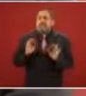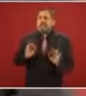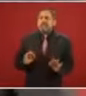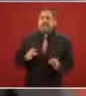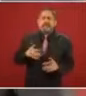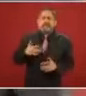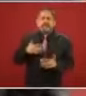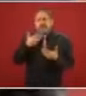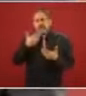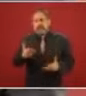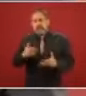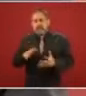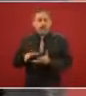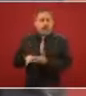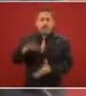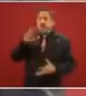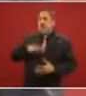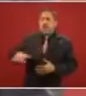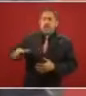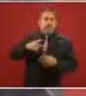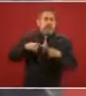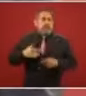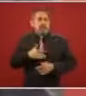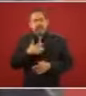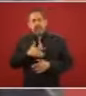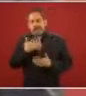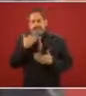en la mayoría del pueblo.